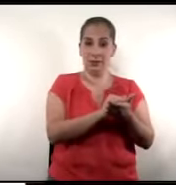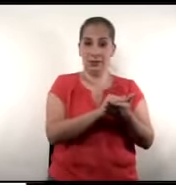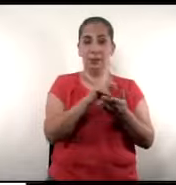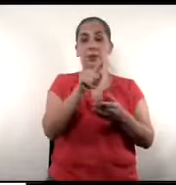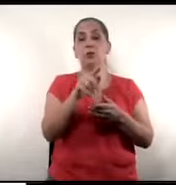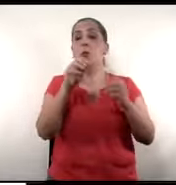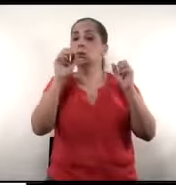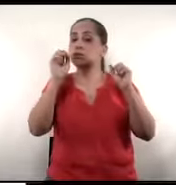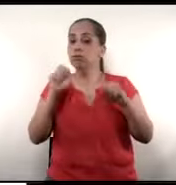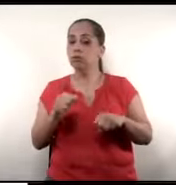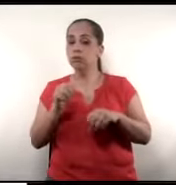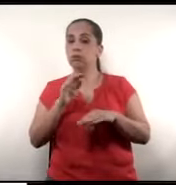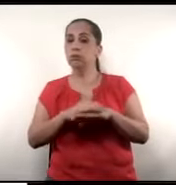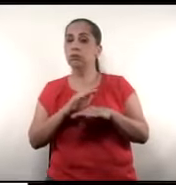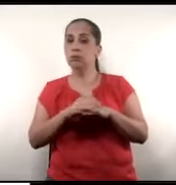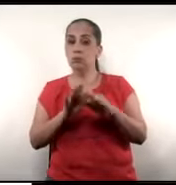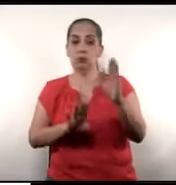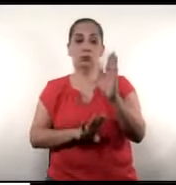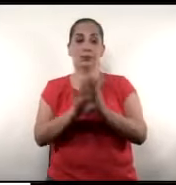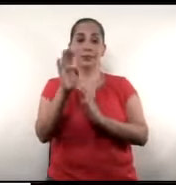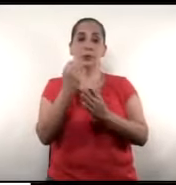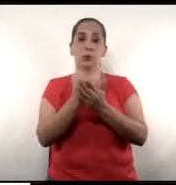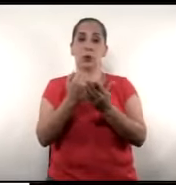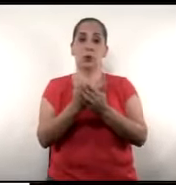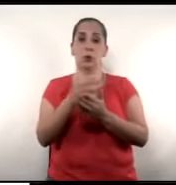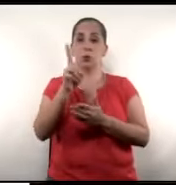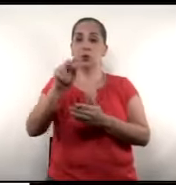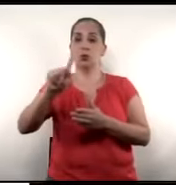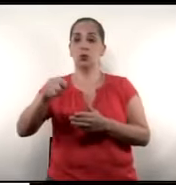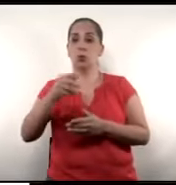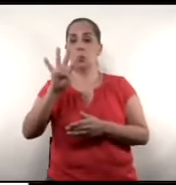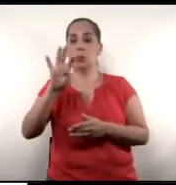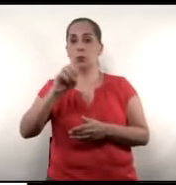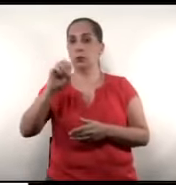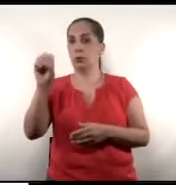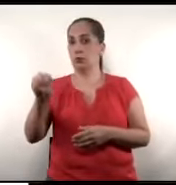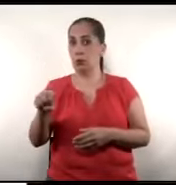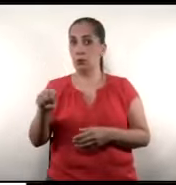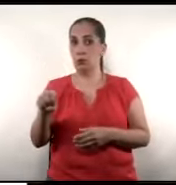Esto permite generar un crecimiento económico adicional de 2.4%